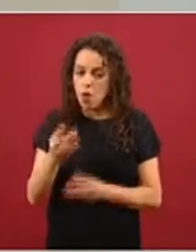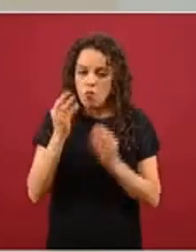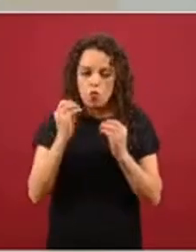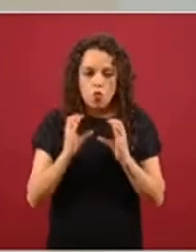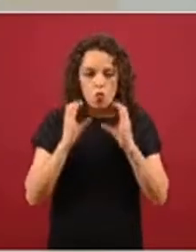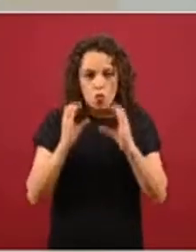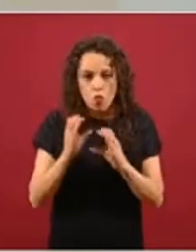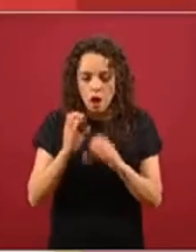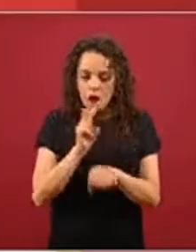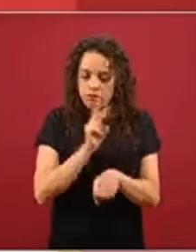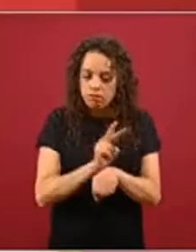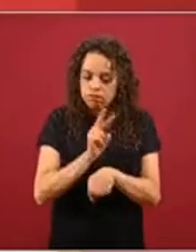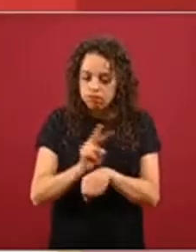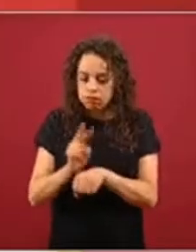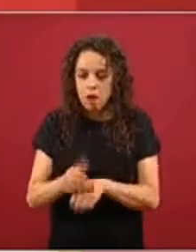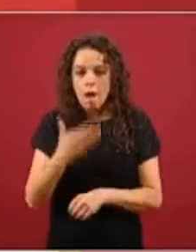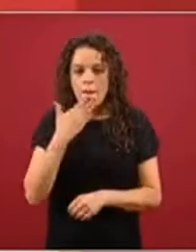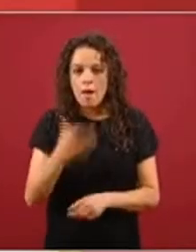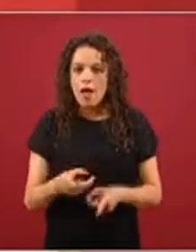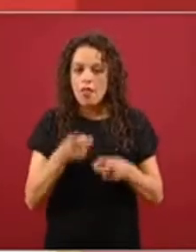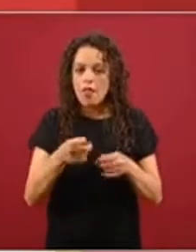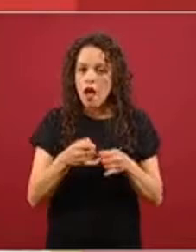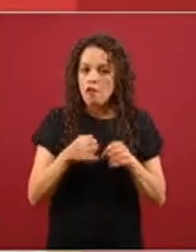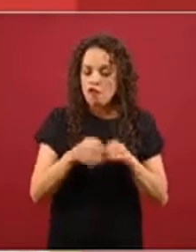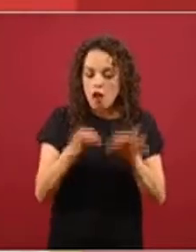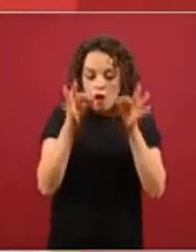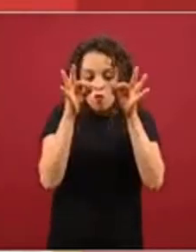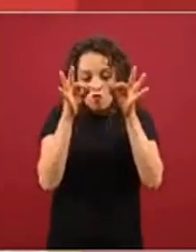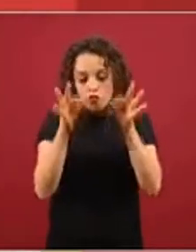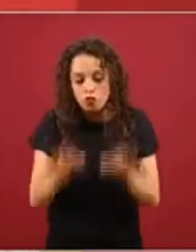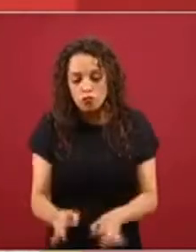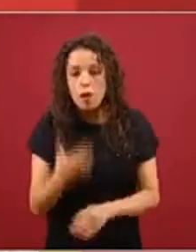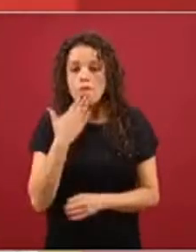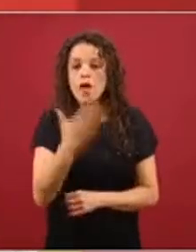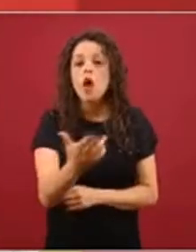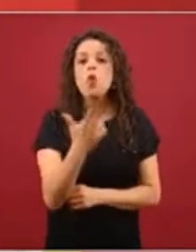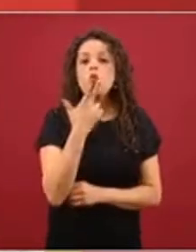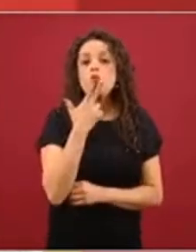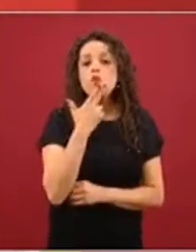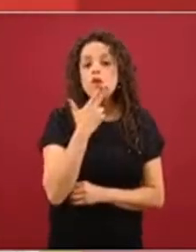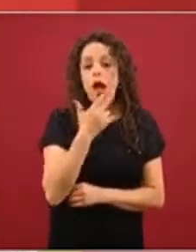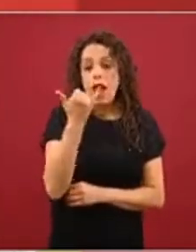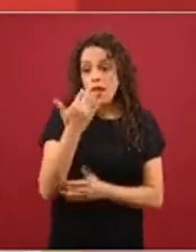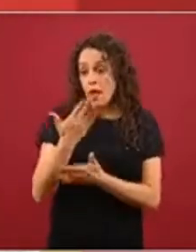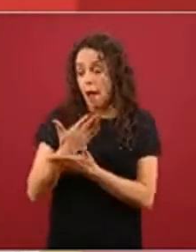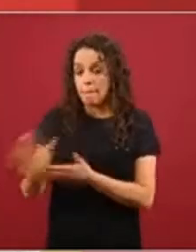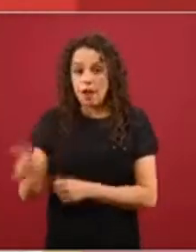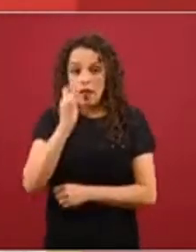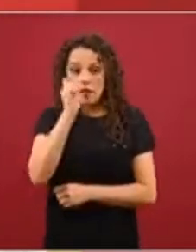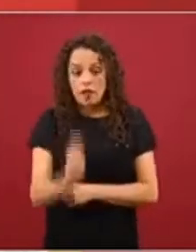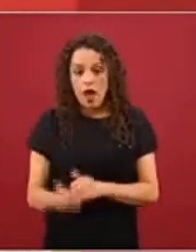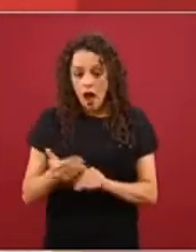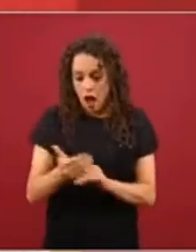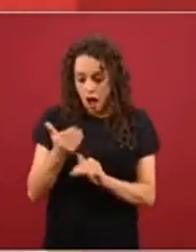obviamente en proporcionar toda la información y garantizar que ésta sea útil, pero además en planear los elementos del semáforo y